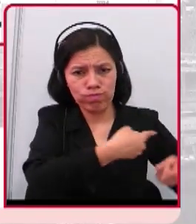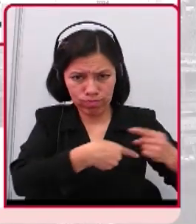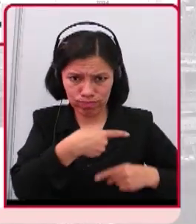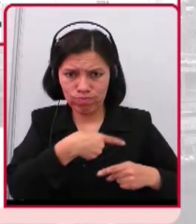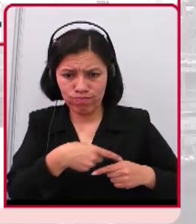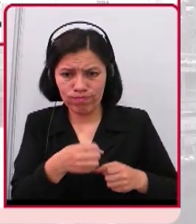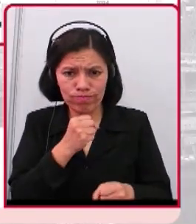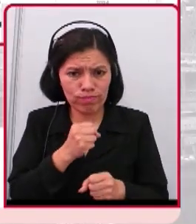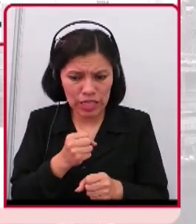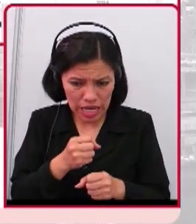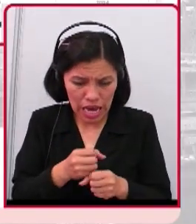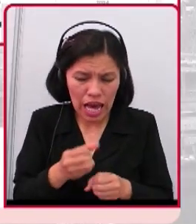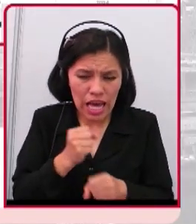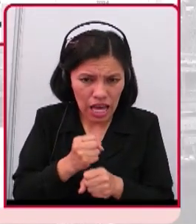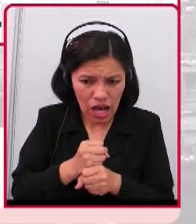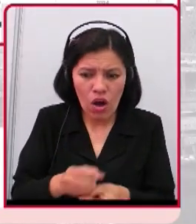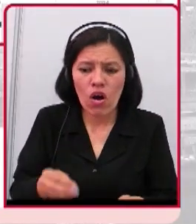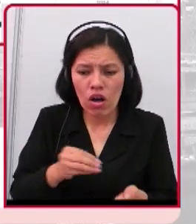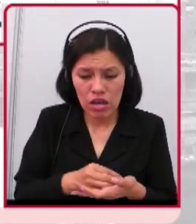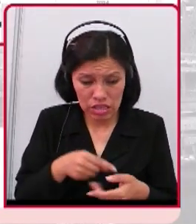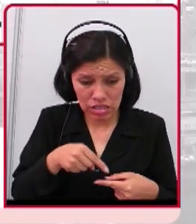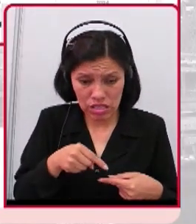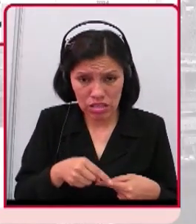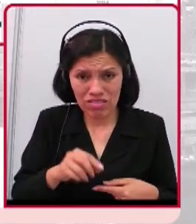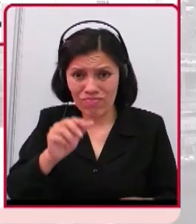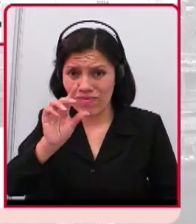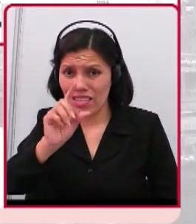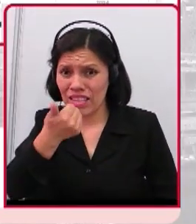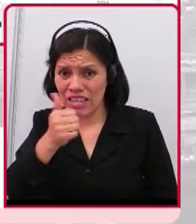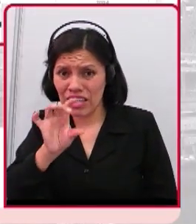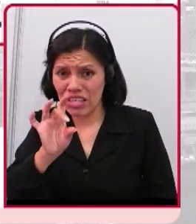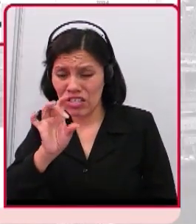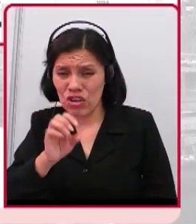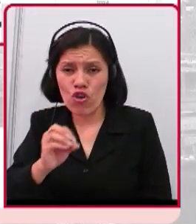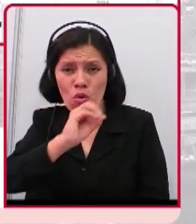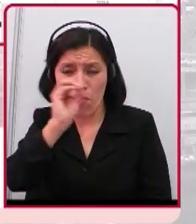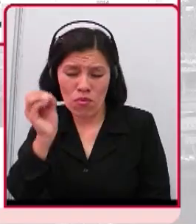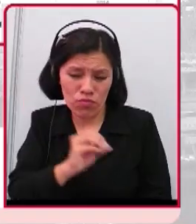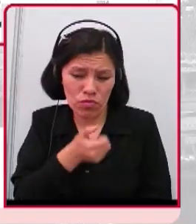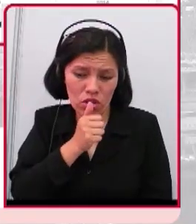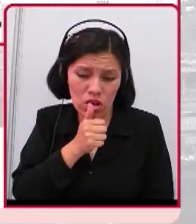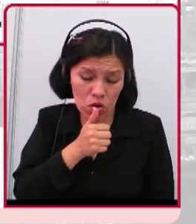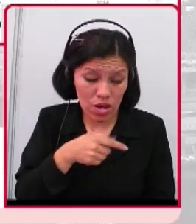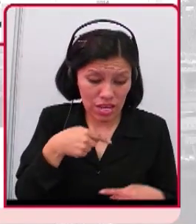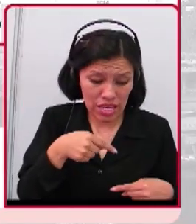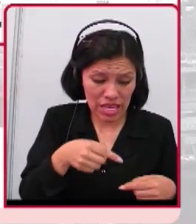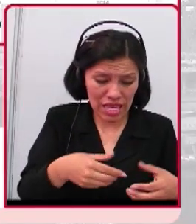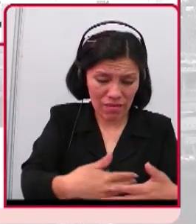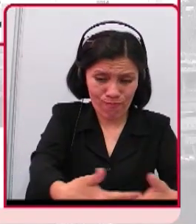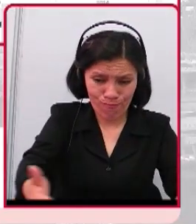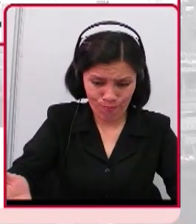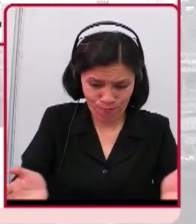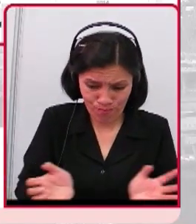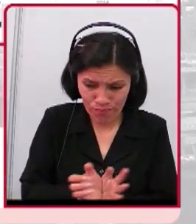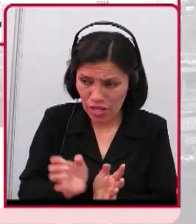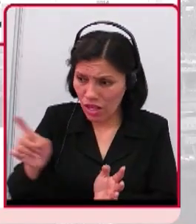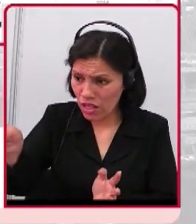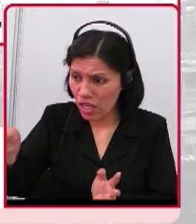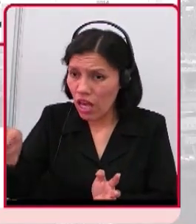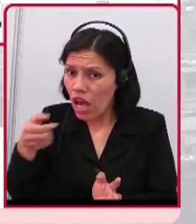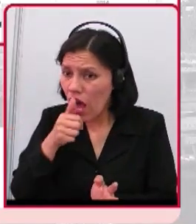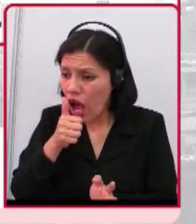eso equivale a un 18% de agua que los espesadores de por sí estaban ayudando a